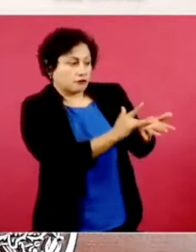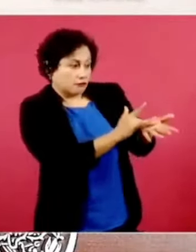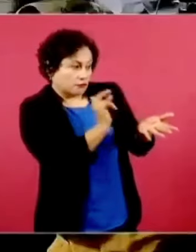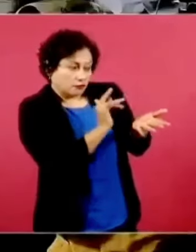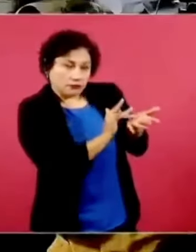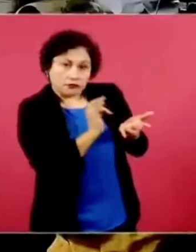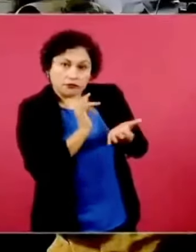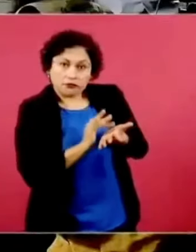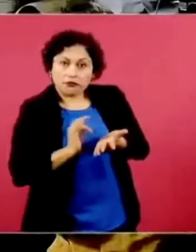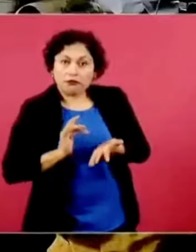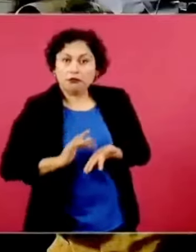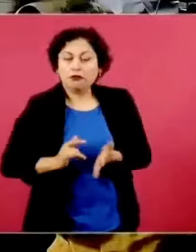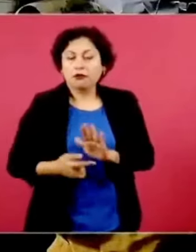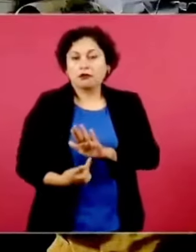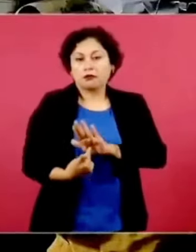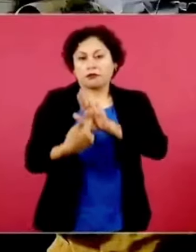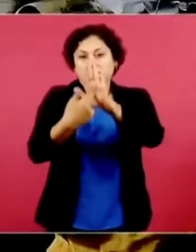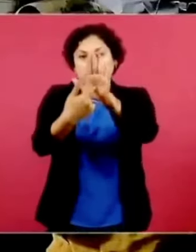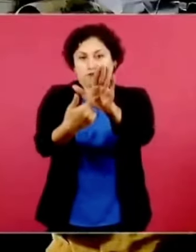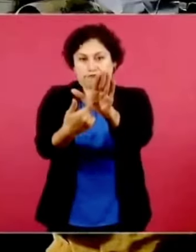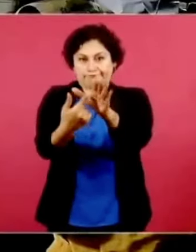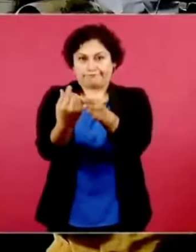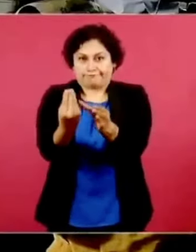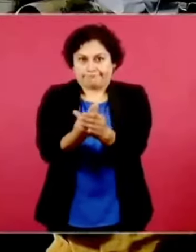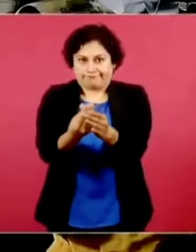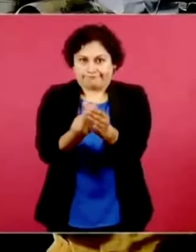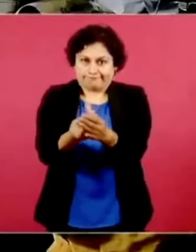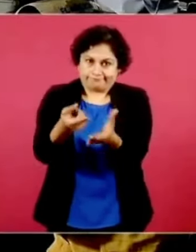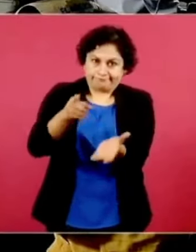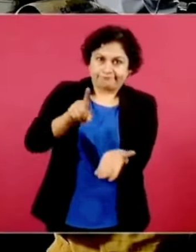de nuestros héroes.